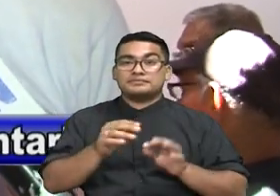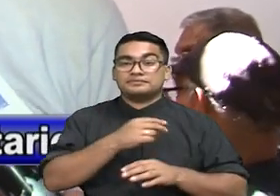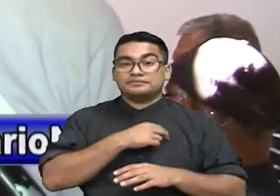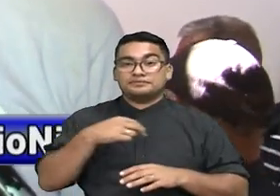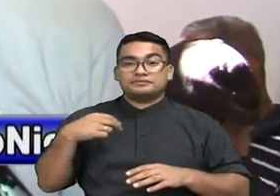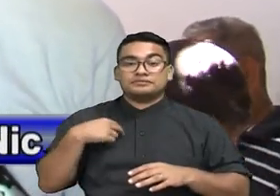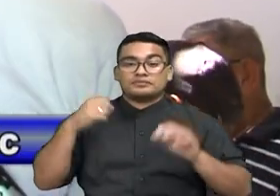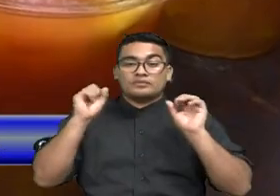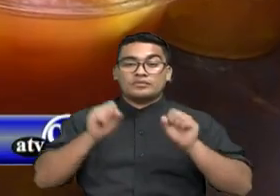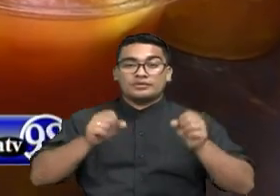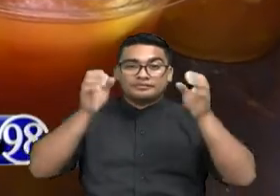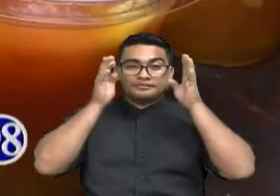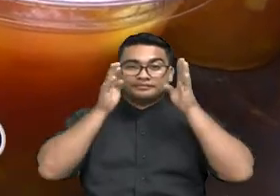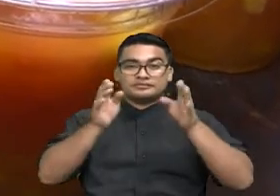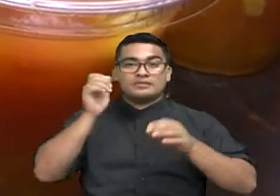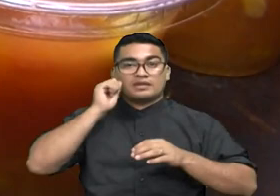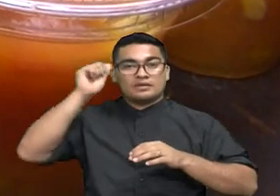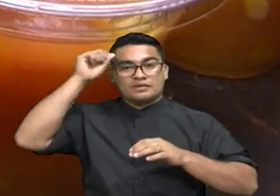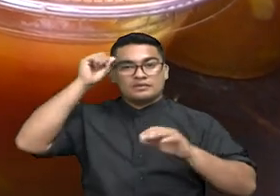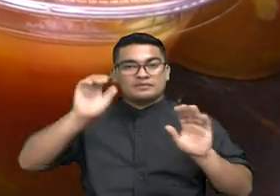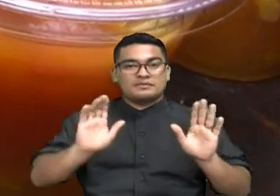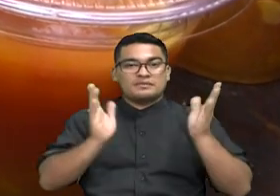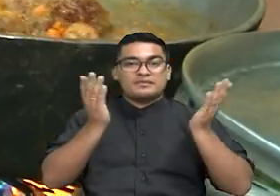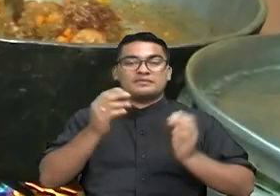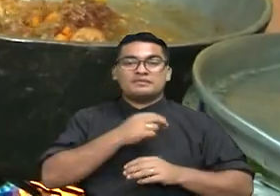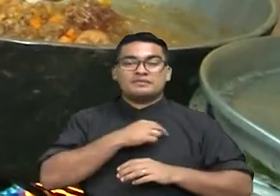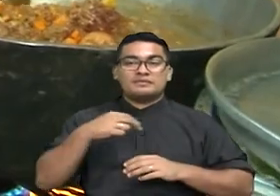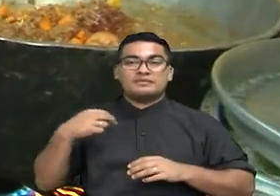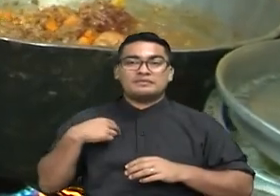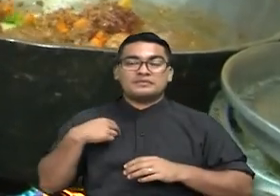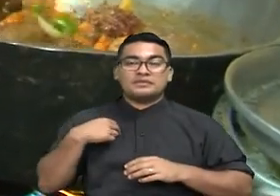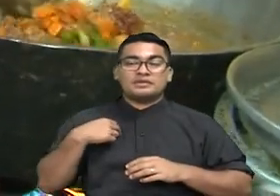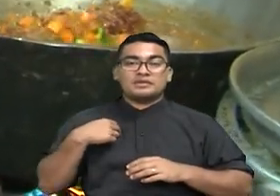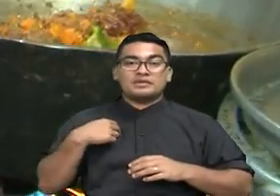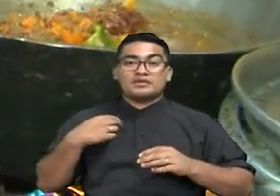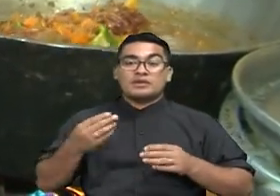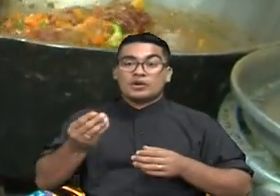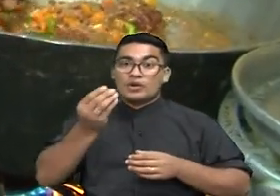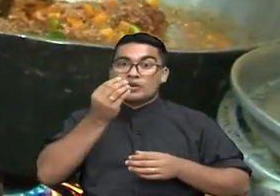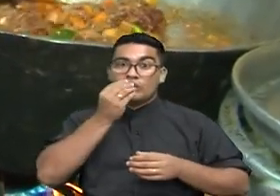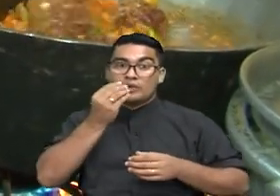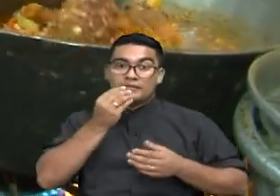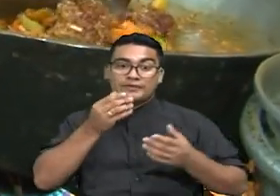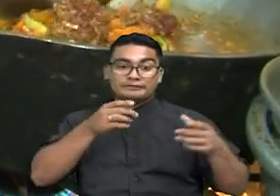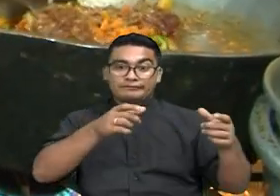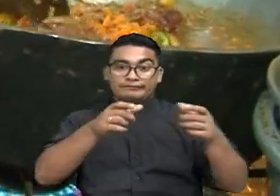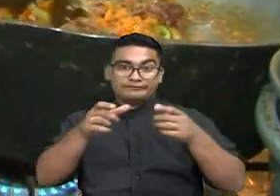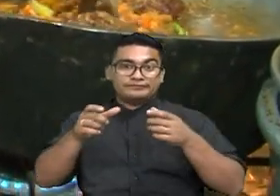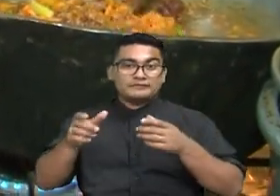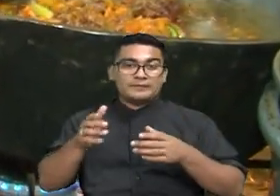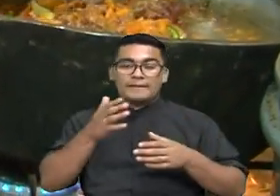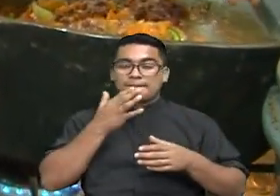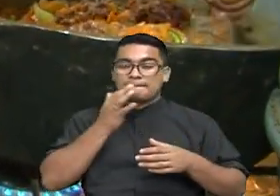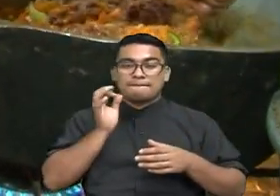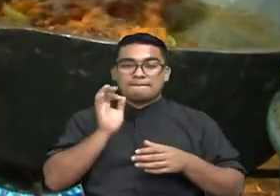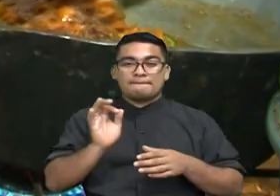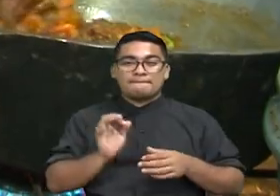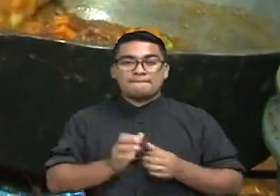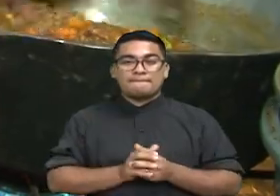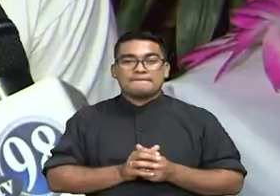atender a esos adultos mayores. También se departió con los adultos mayores de un sabroso refrigerio y un riquísimo